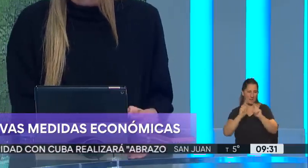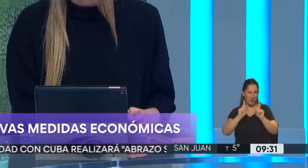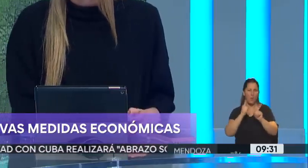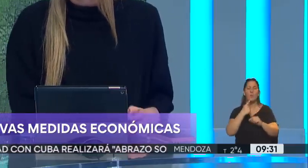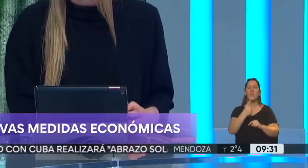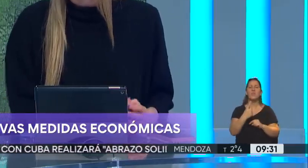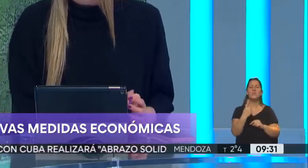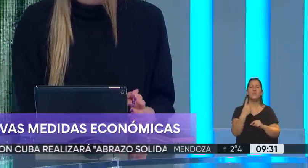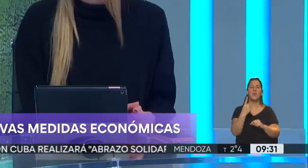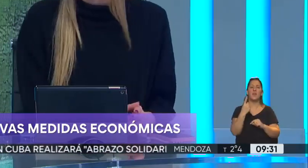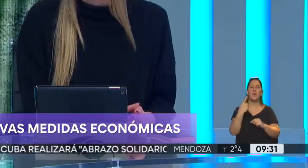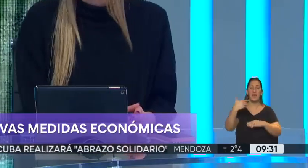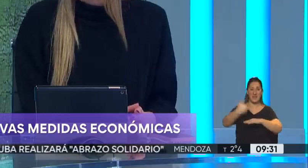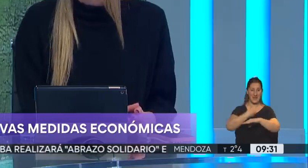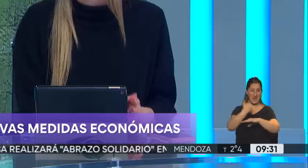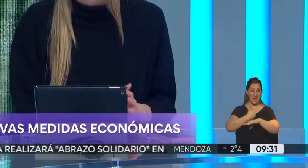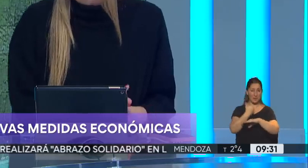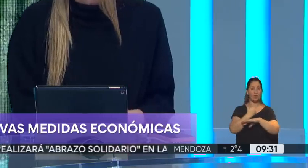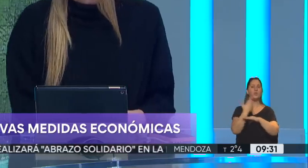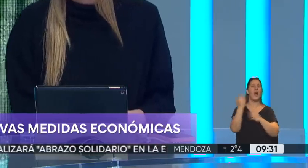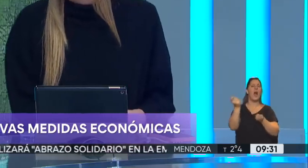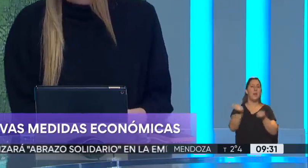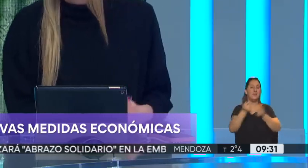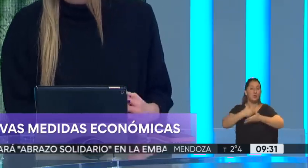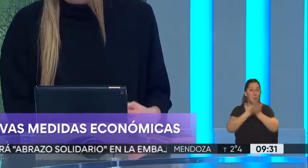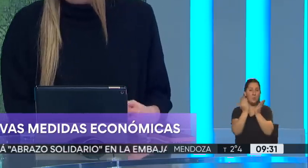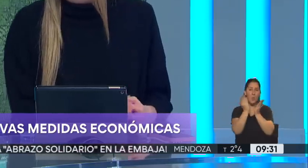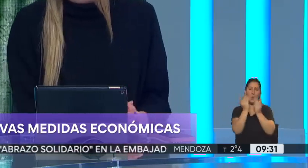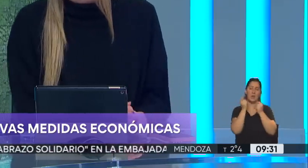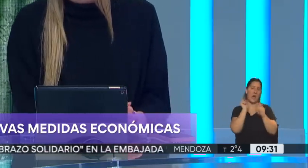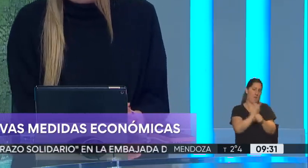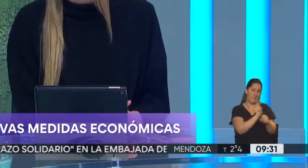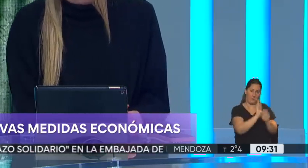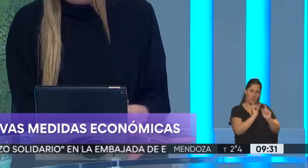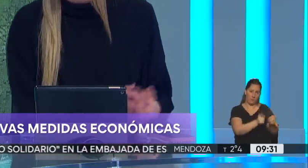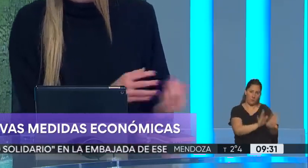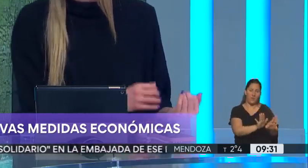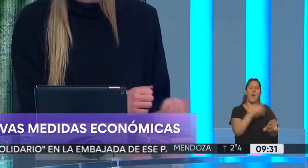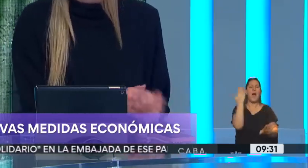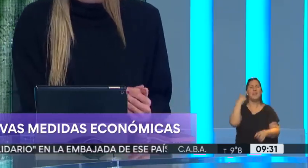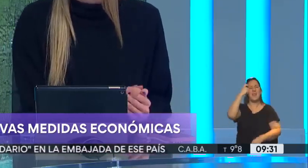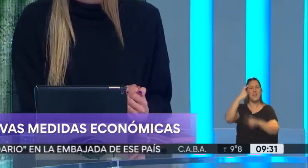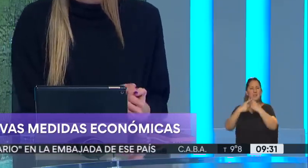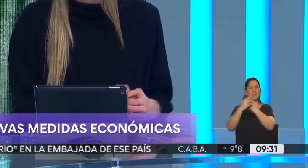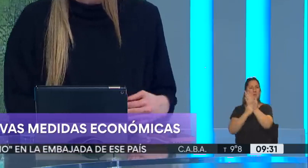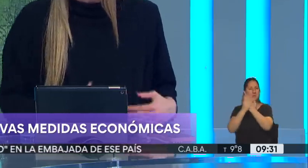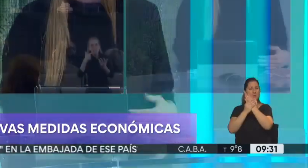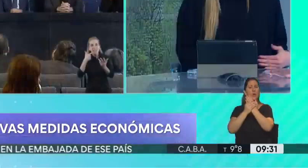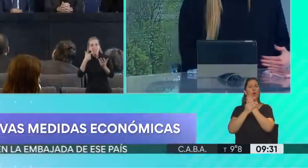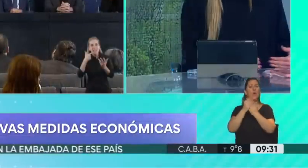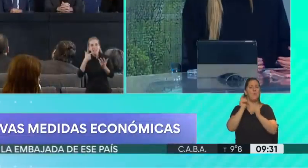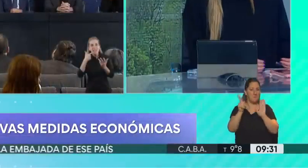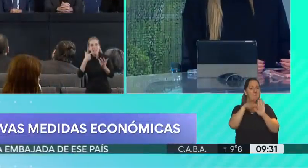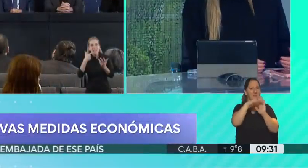congelar lo que tiene que ver con los ingresos a la administración pública era una que ya había sacado el exministro nicolás de jóvenes